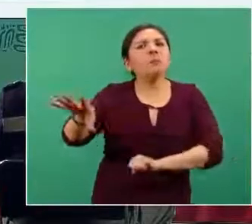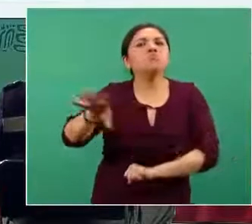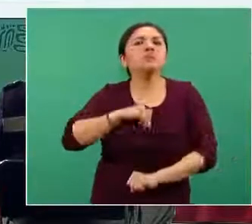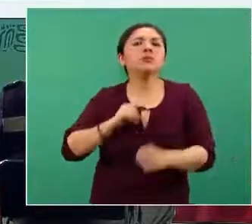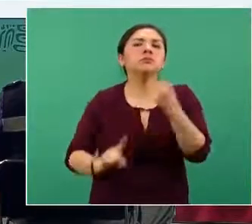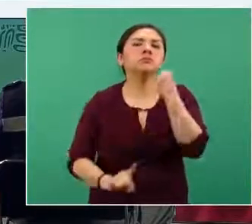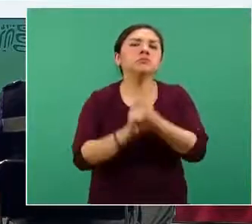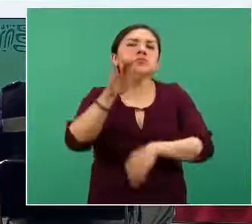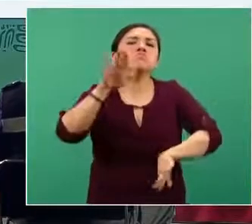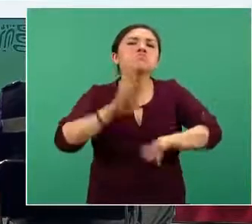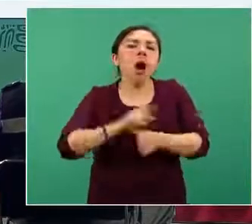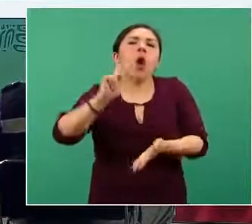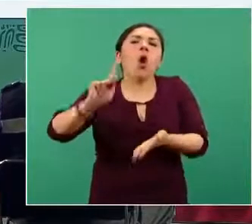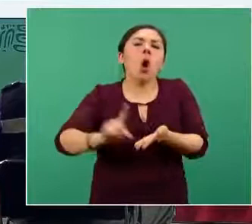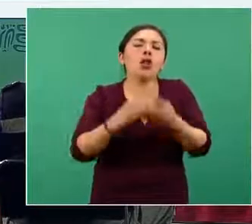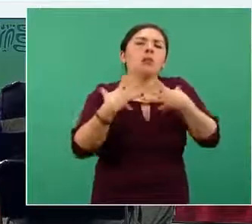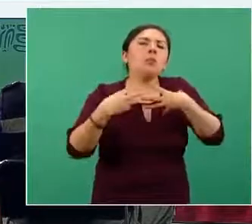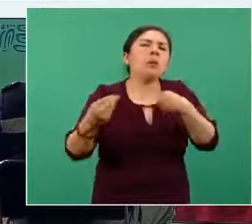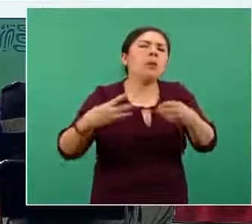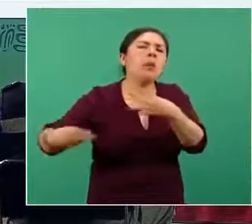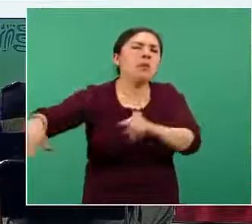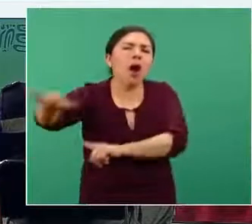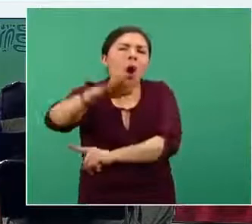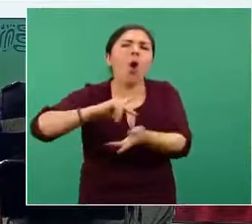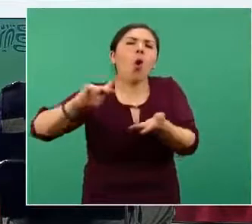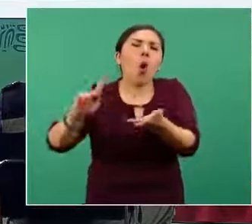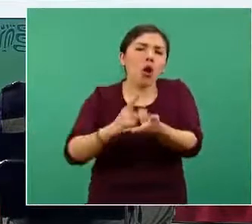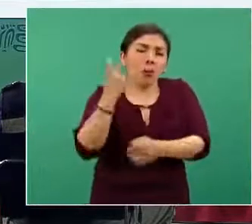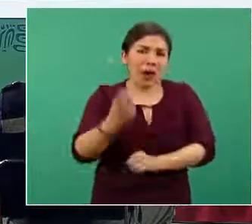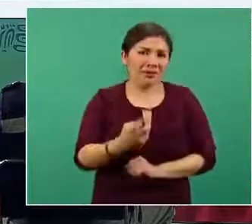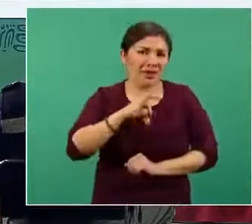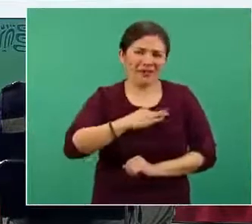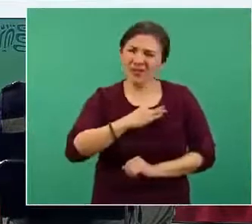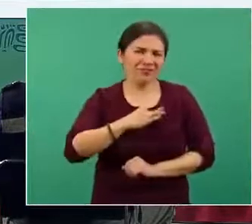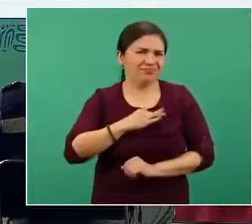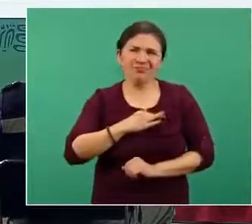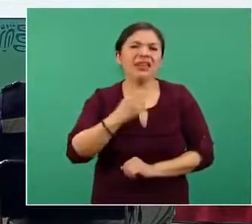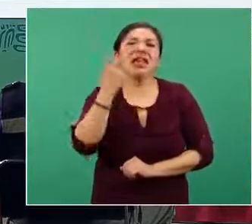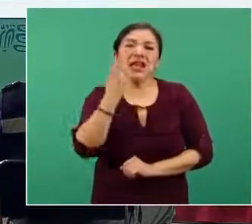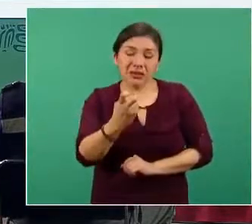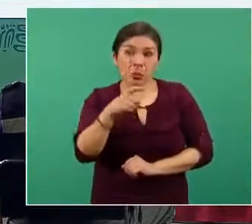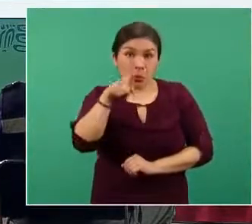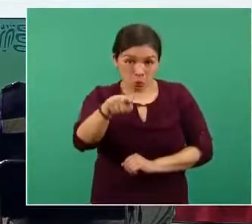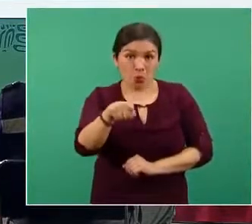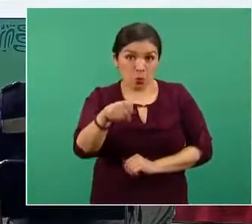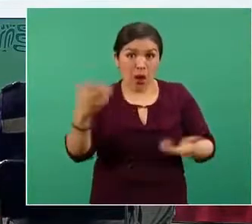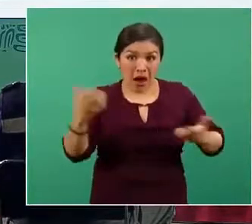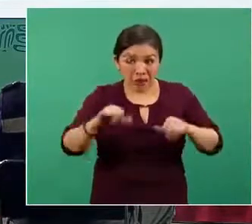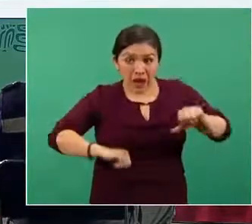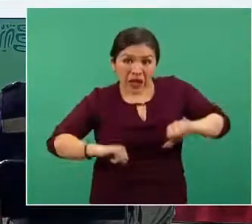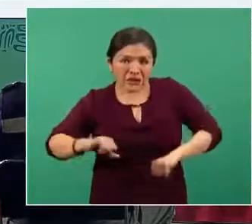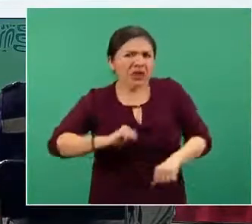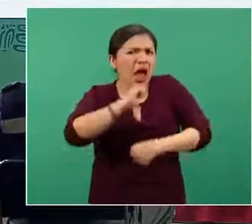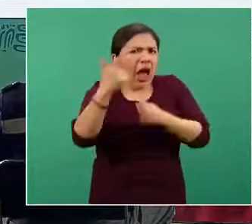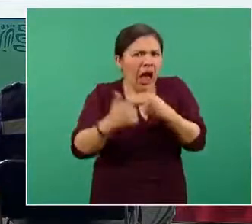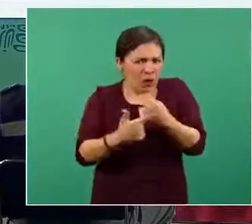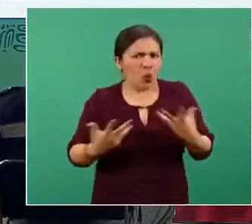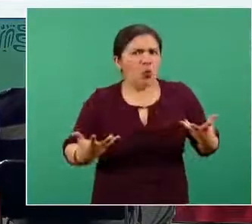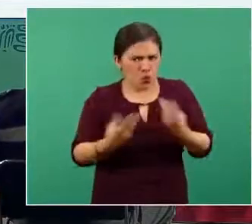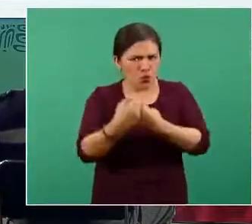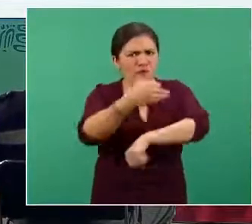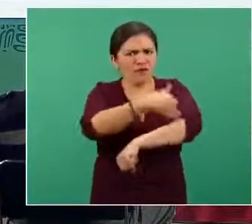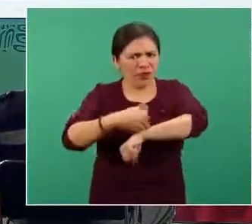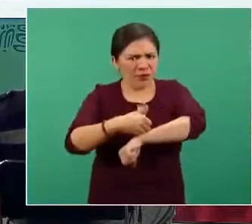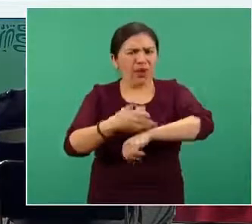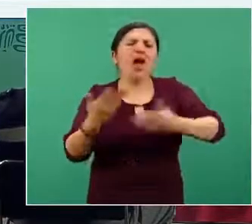continúe propagándose y transmitiéndose la infección. Entonces podemos hacer, si vamos a realizar alguna actividad con la